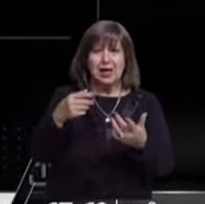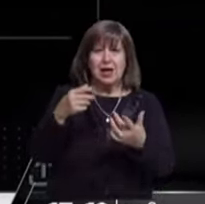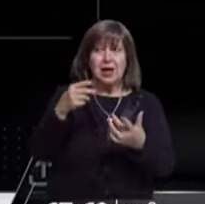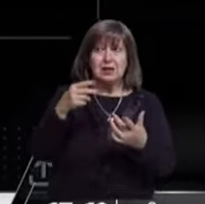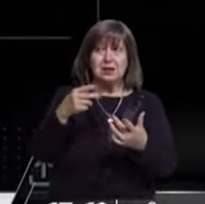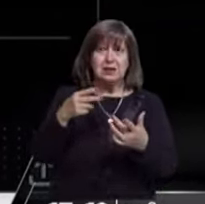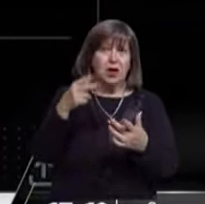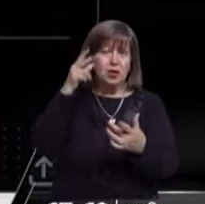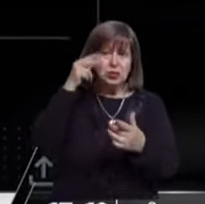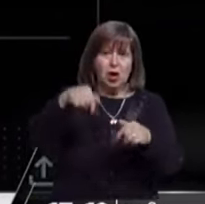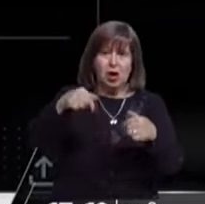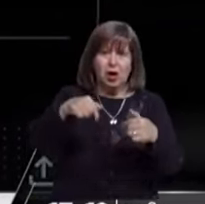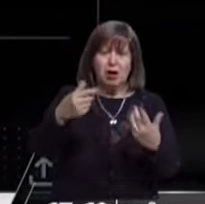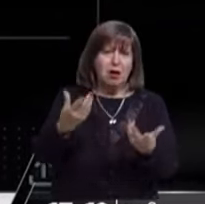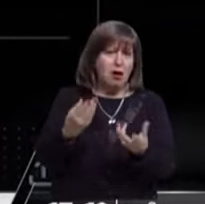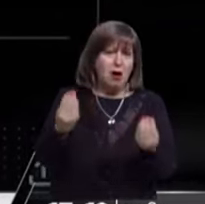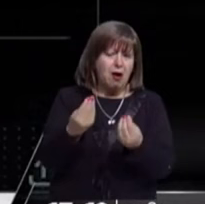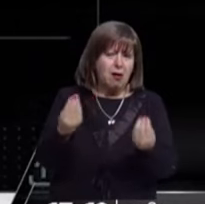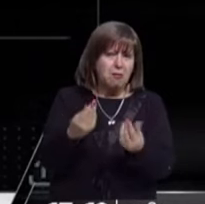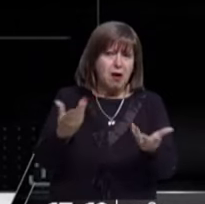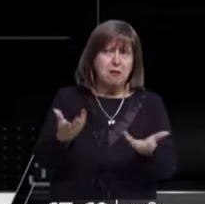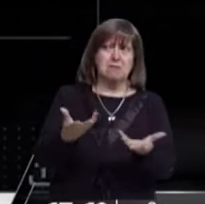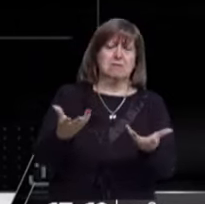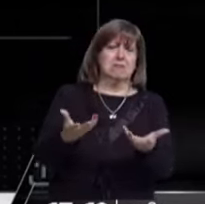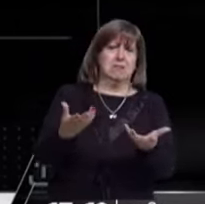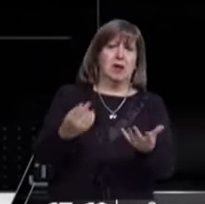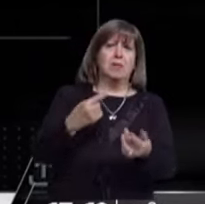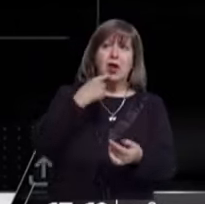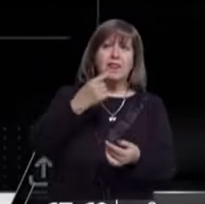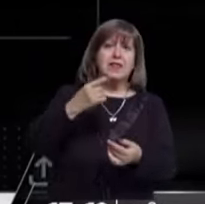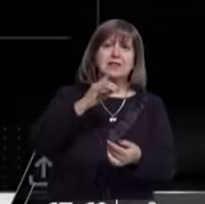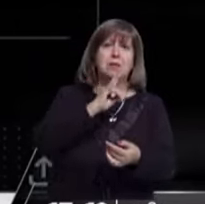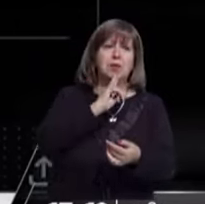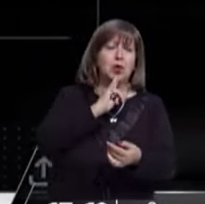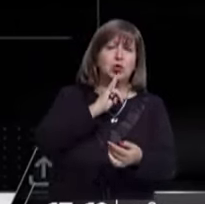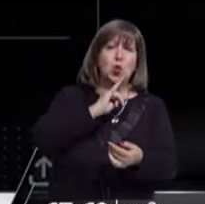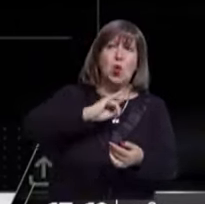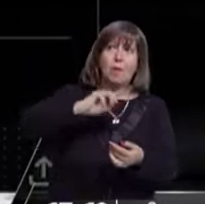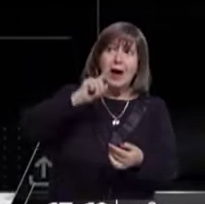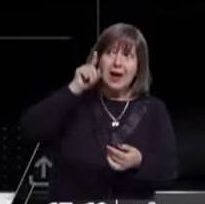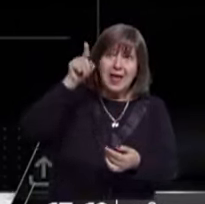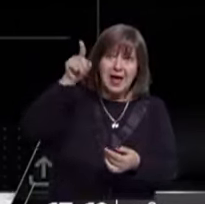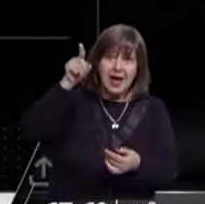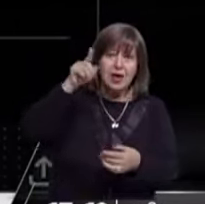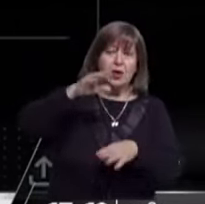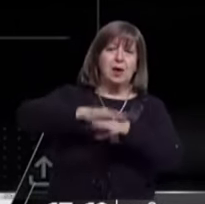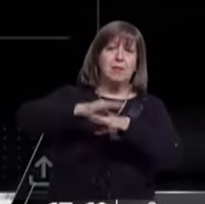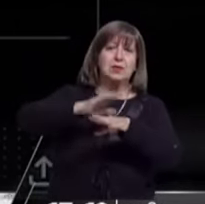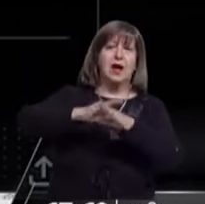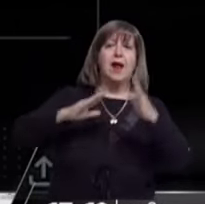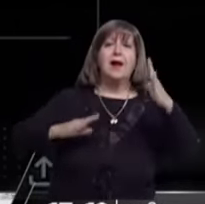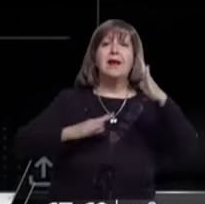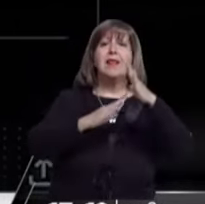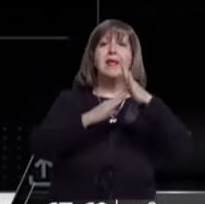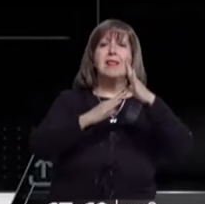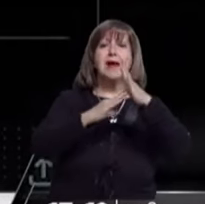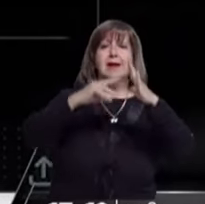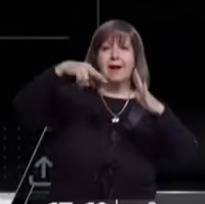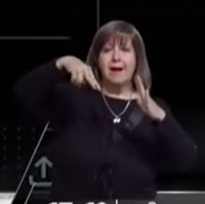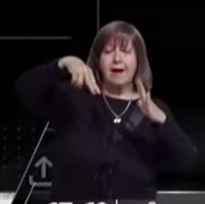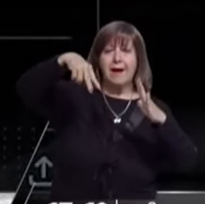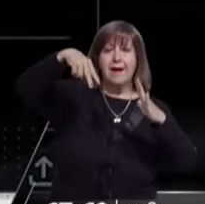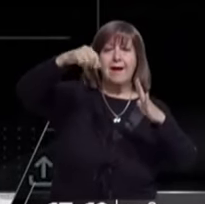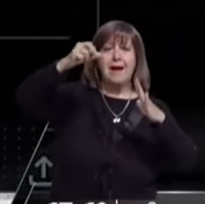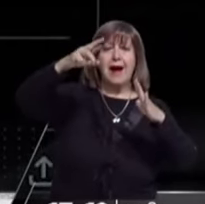a comprender por qué él habría denunciado a líderes narcos tucumanos. Y es acá donde se nos comenta que todo tendría